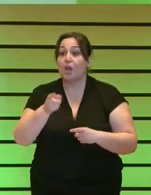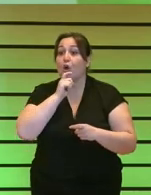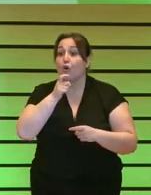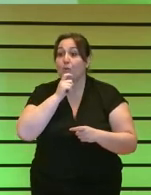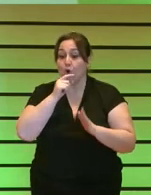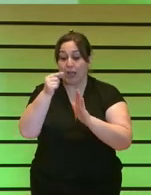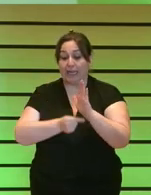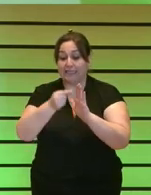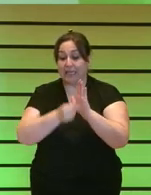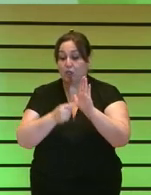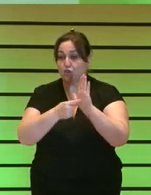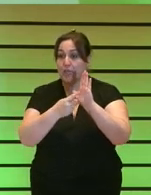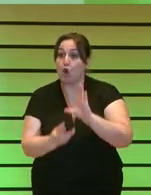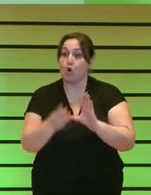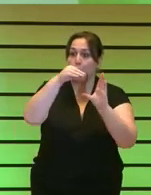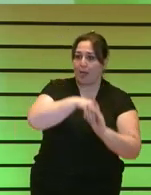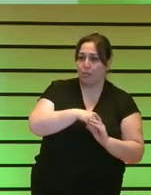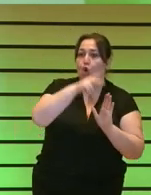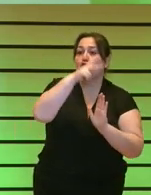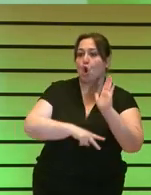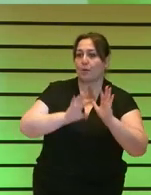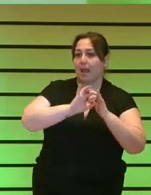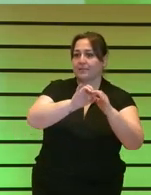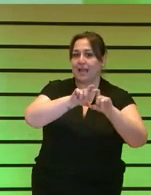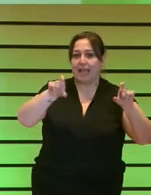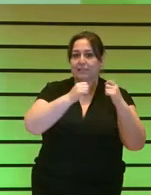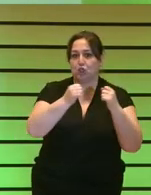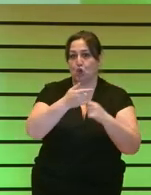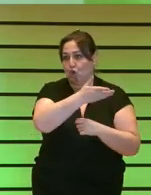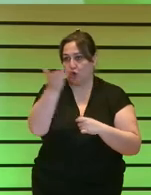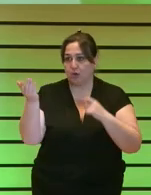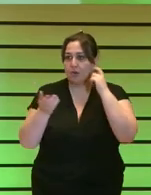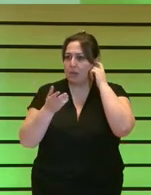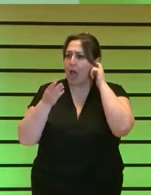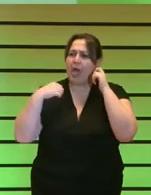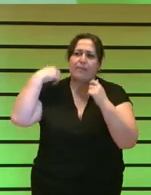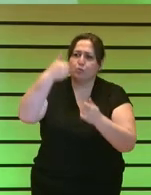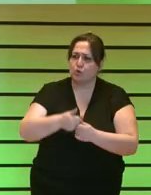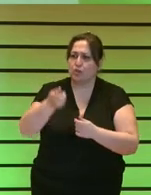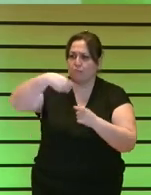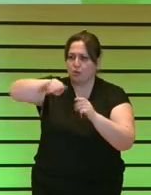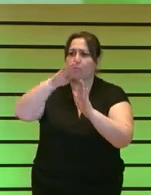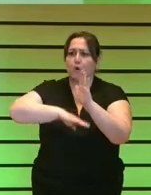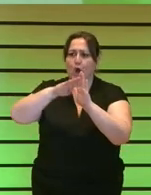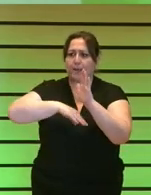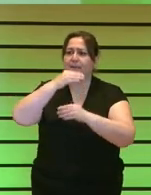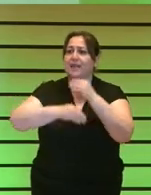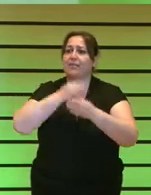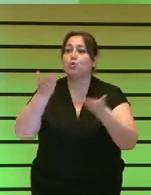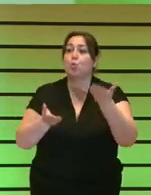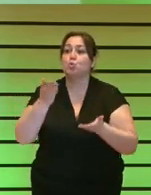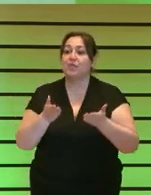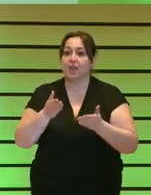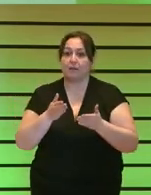criterios a vuestra gestión Hace mucho tiempo que muchas entidades lleváis haciendo programas de eficiencia energética en lavanderías